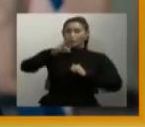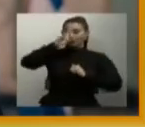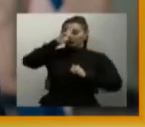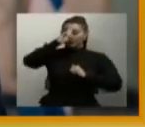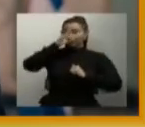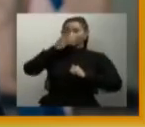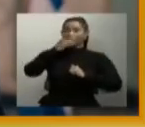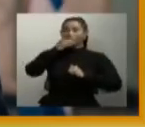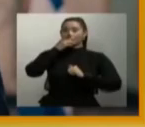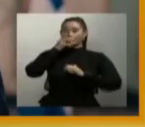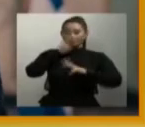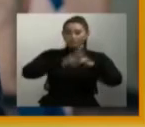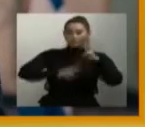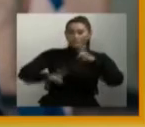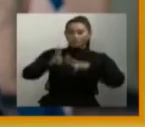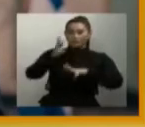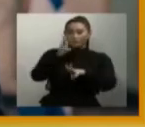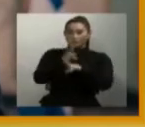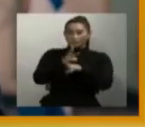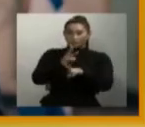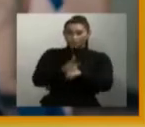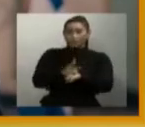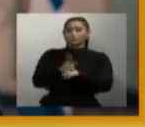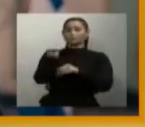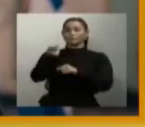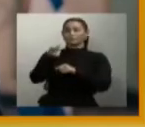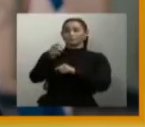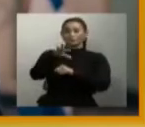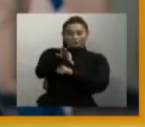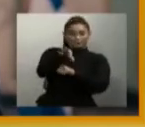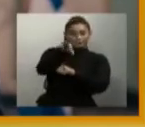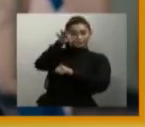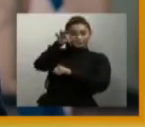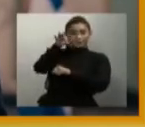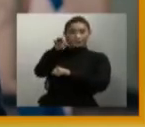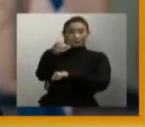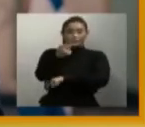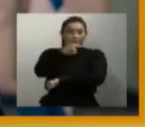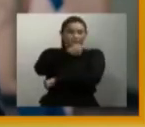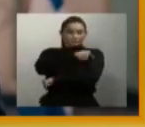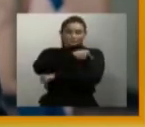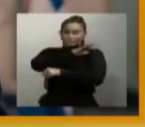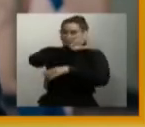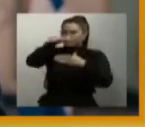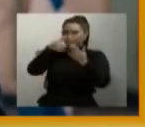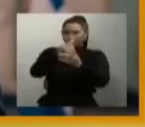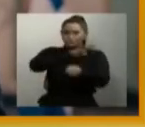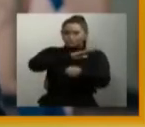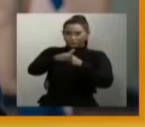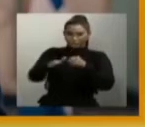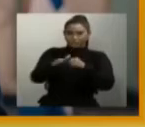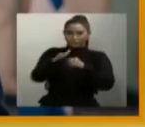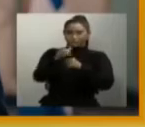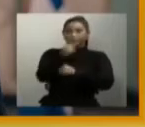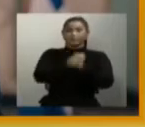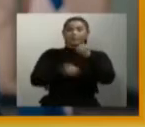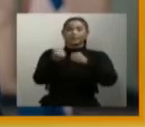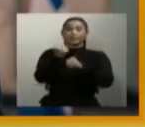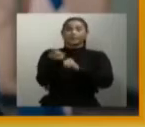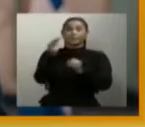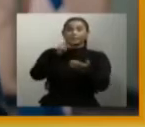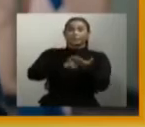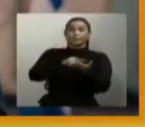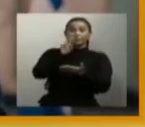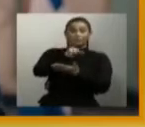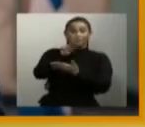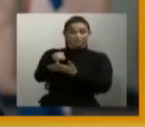carga impositiva y es lo que muchas personas entendemos entendemos debe de ir a quienes más generan a quienes más producen otra de las cosas de